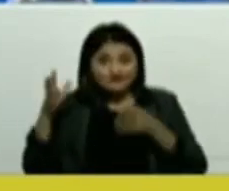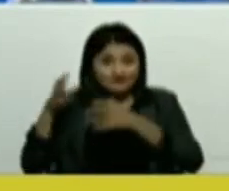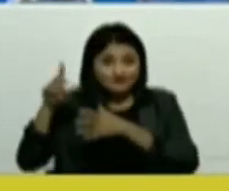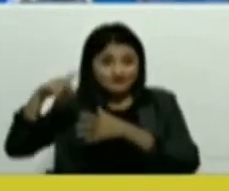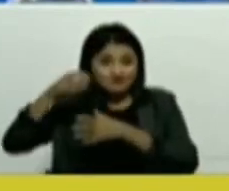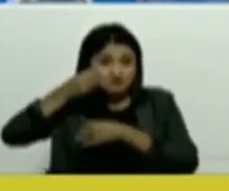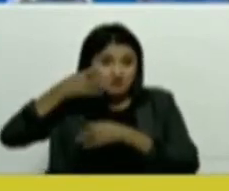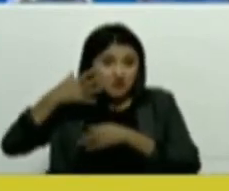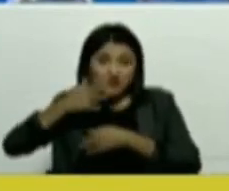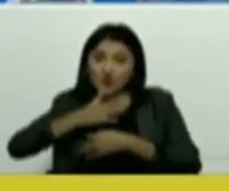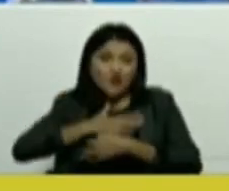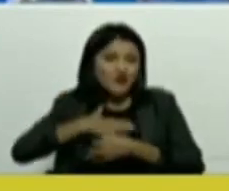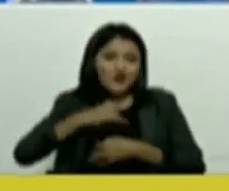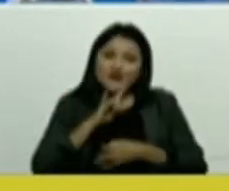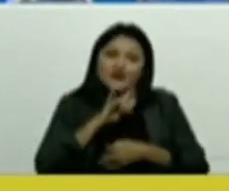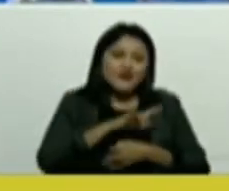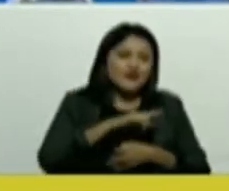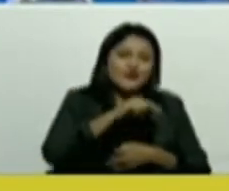querían.